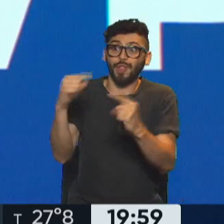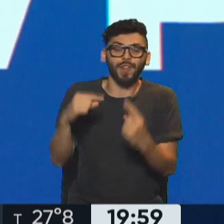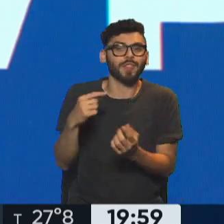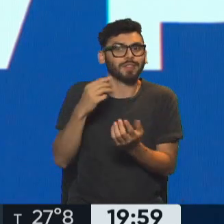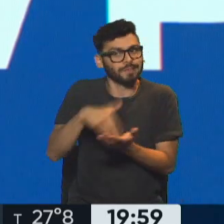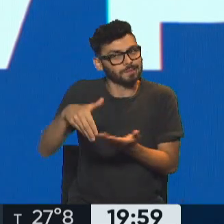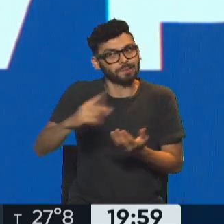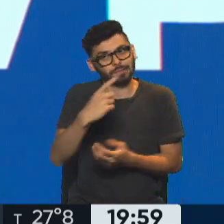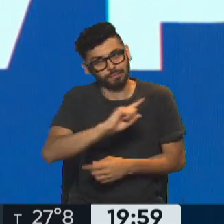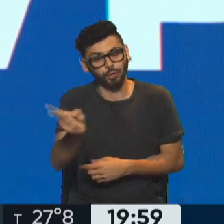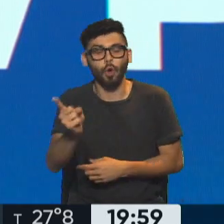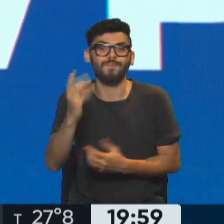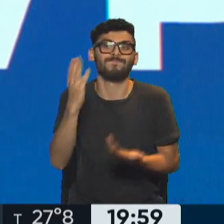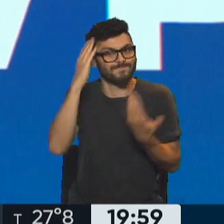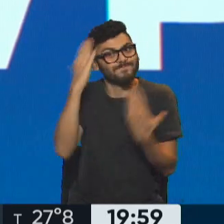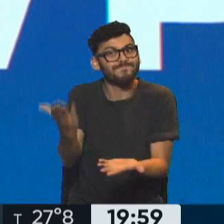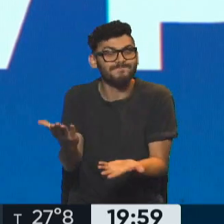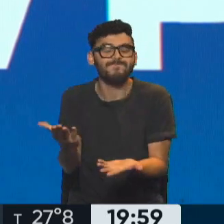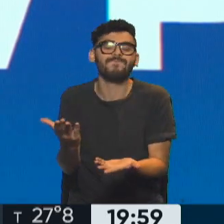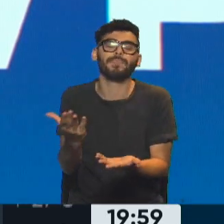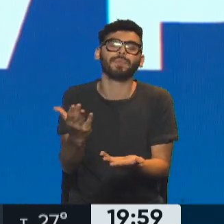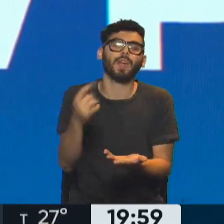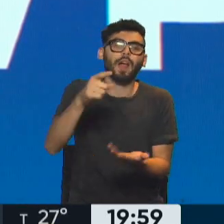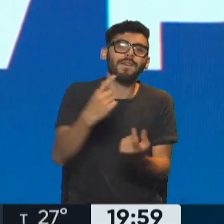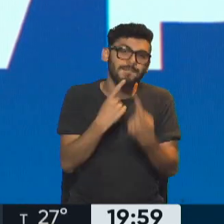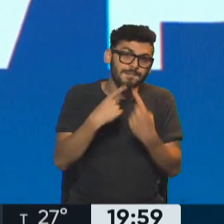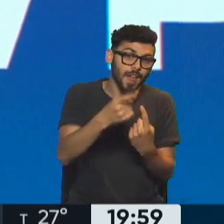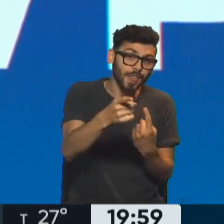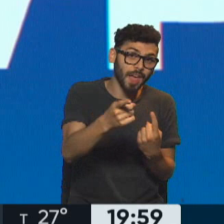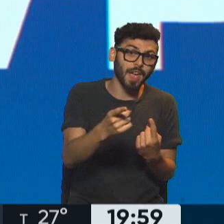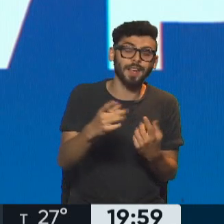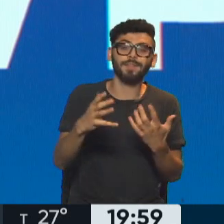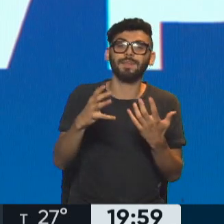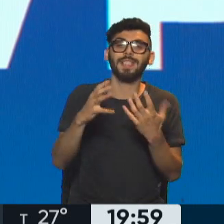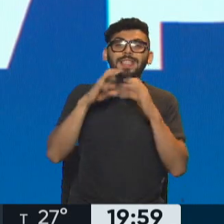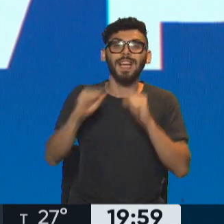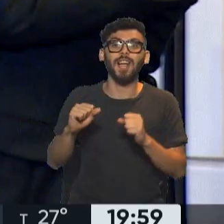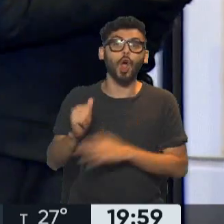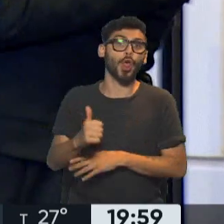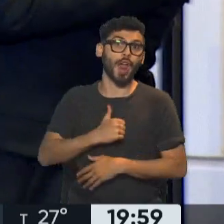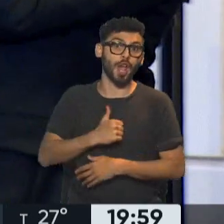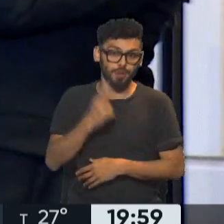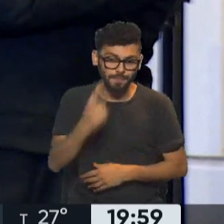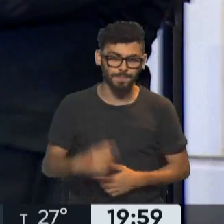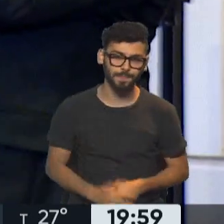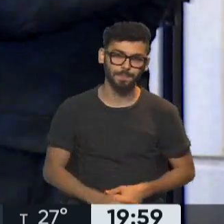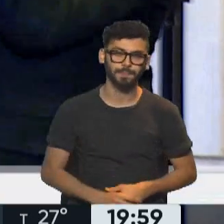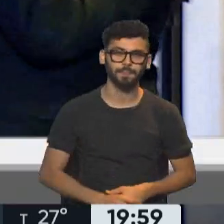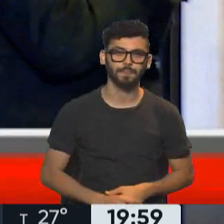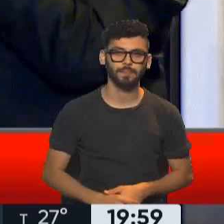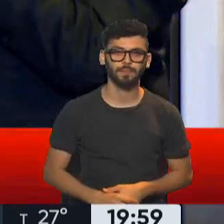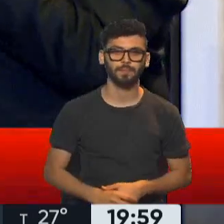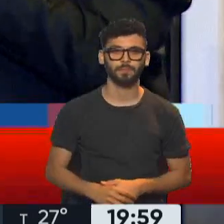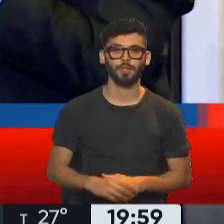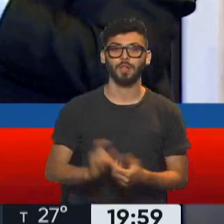vemos esta nota en donde referimos también la declaración del secretario de culto la declaración sobre